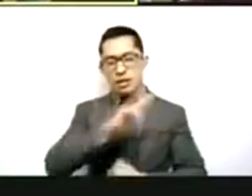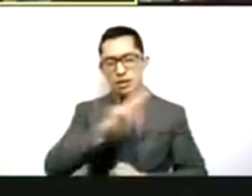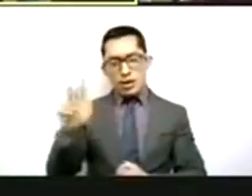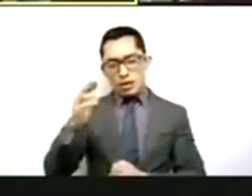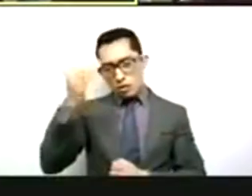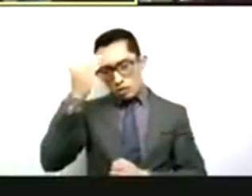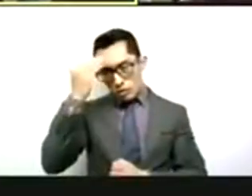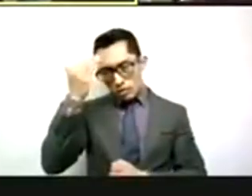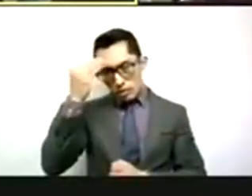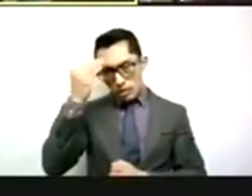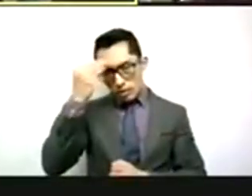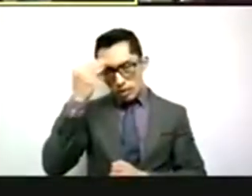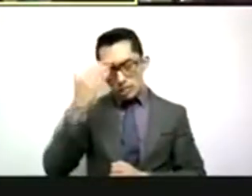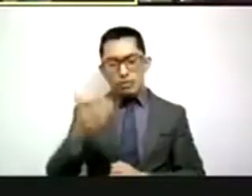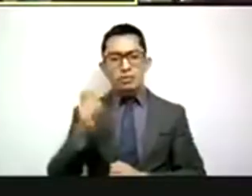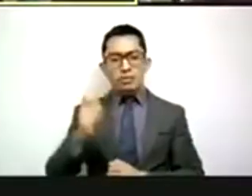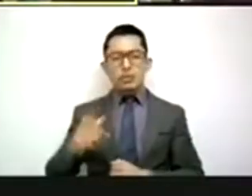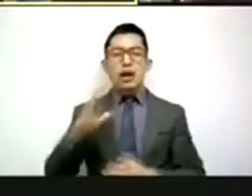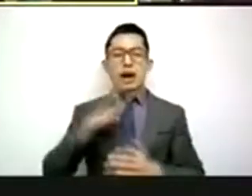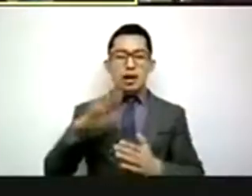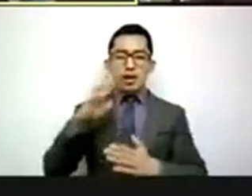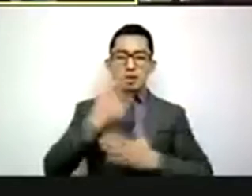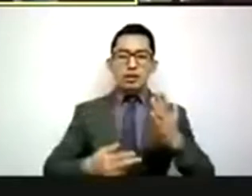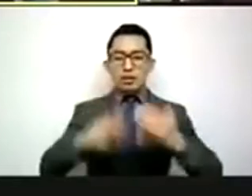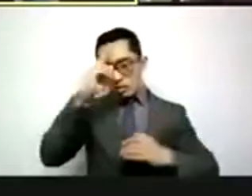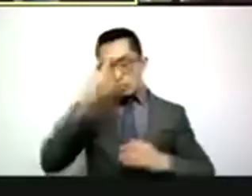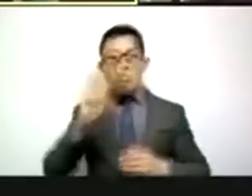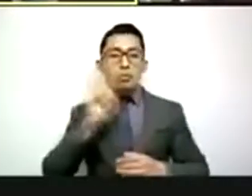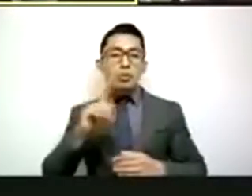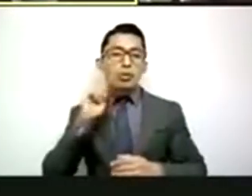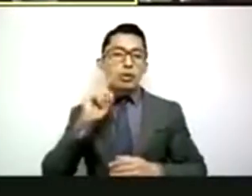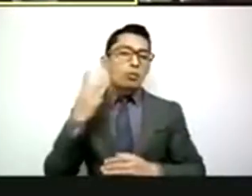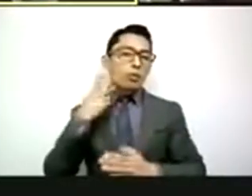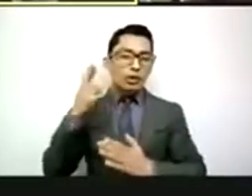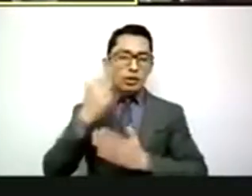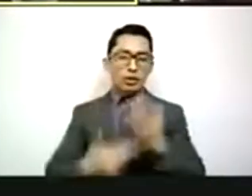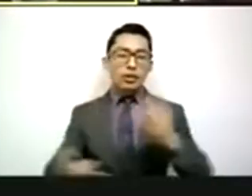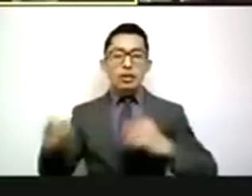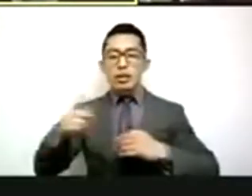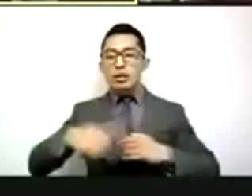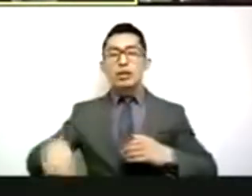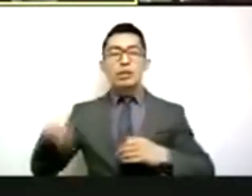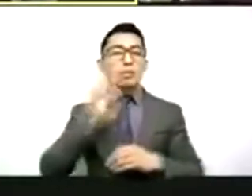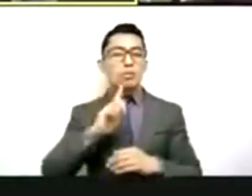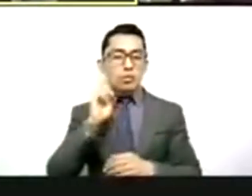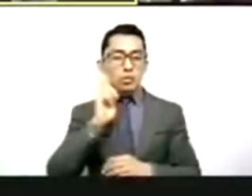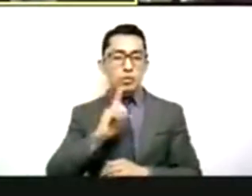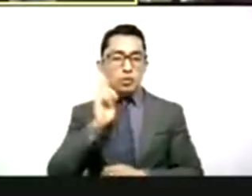haría un reconocimiento de la violencia política contra las mujeres cometida en